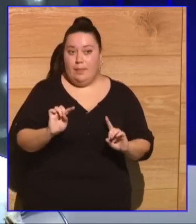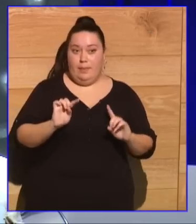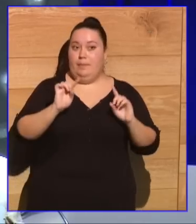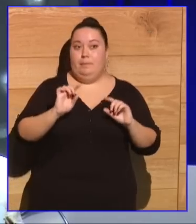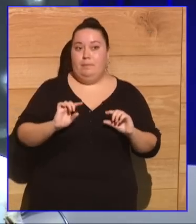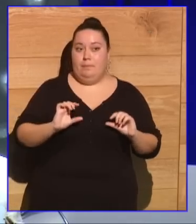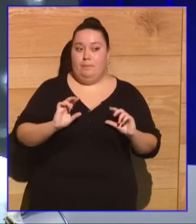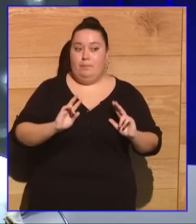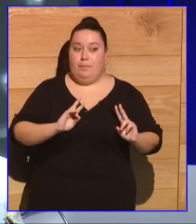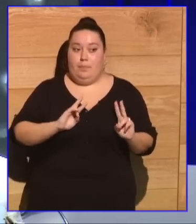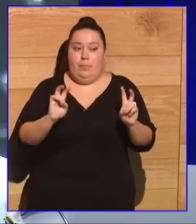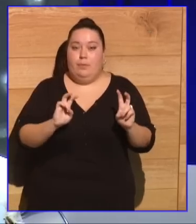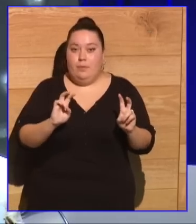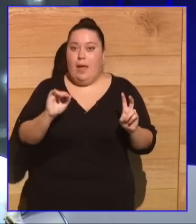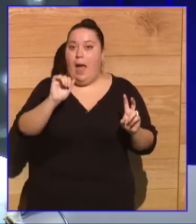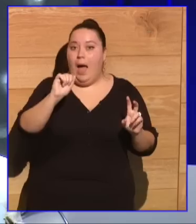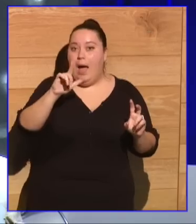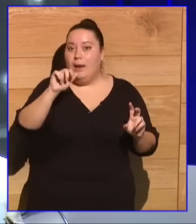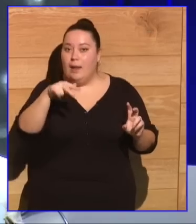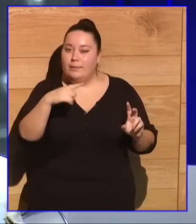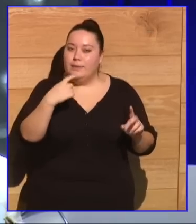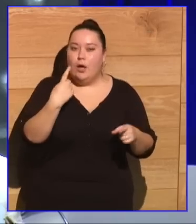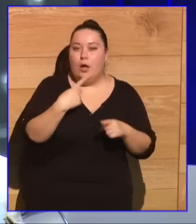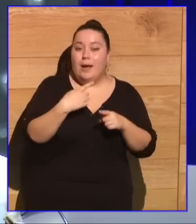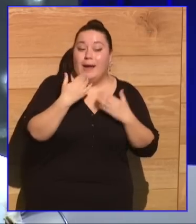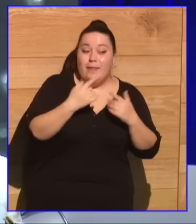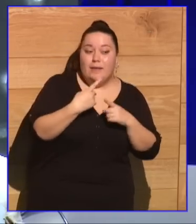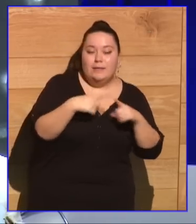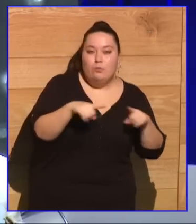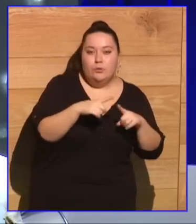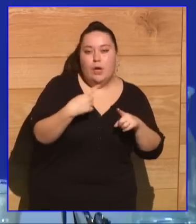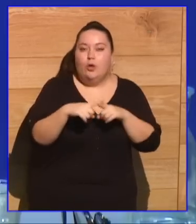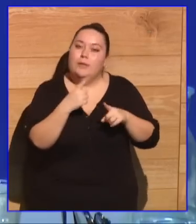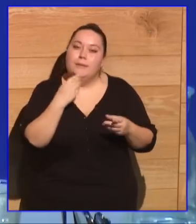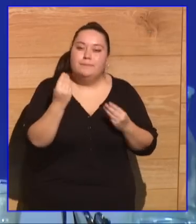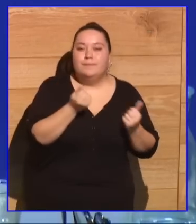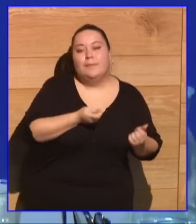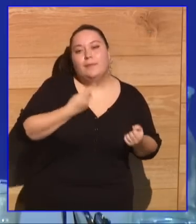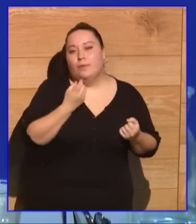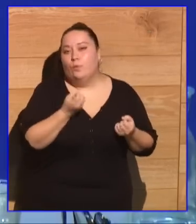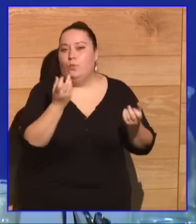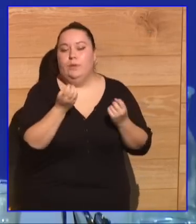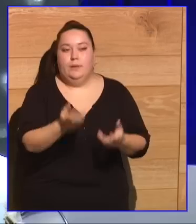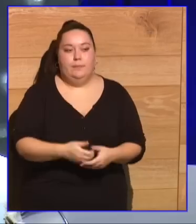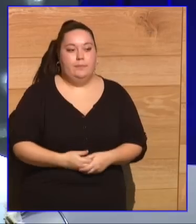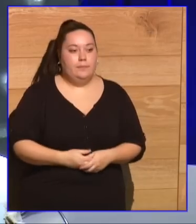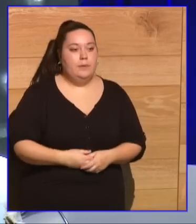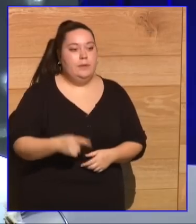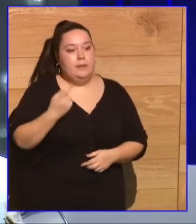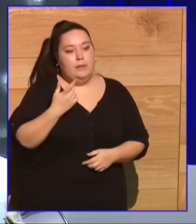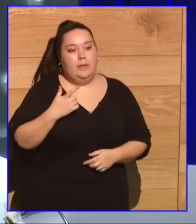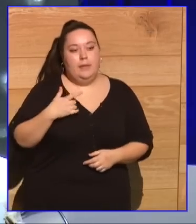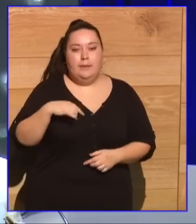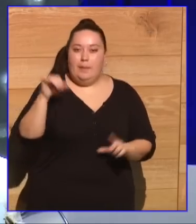Alan Parker, a través de la música, te está diciendo cosas, te está insinuando cosas. Y aquí sí que tiene un músico que dota de una atmósfera rara